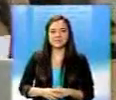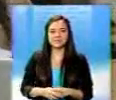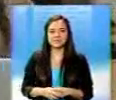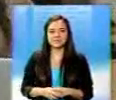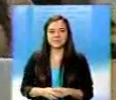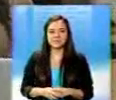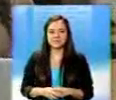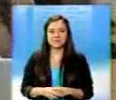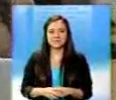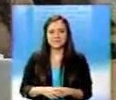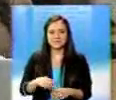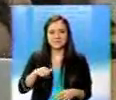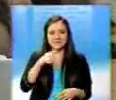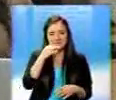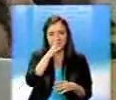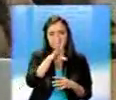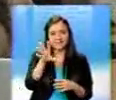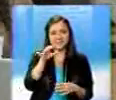¡Gracias!